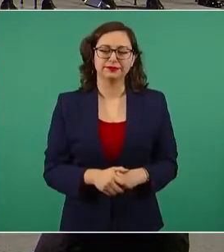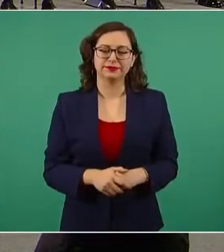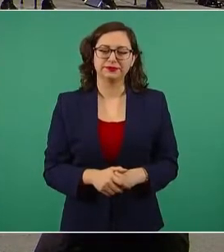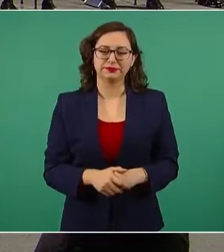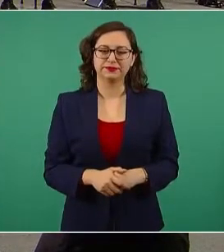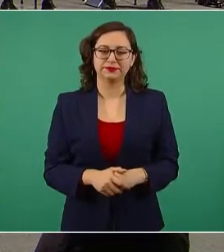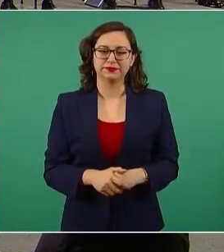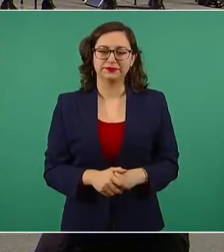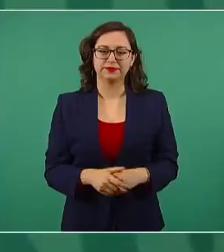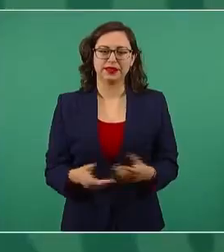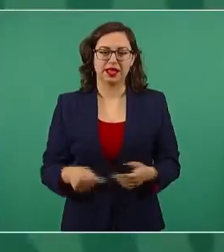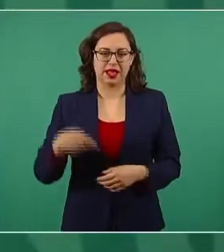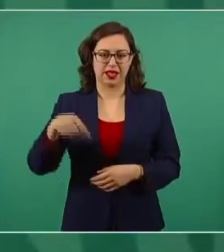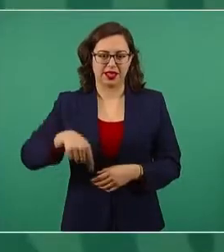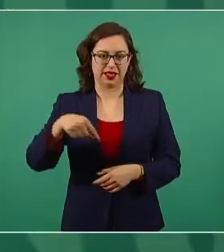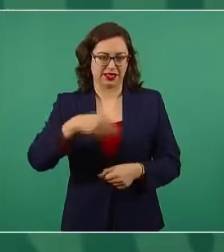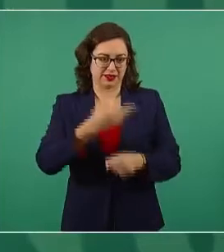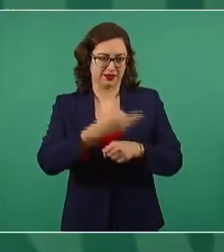lo haga aquí,